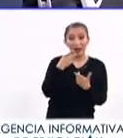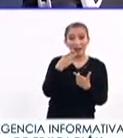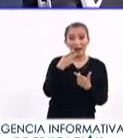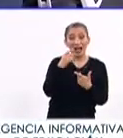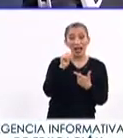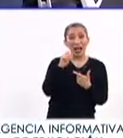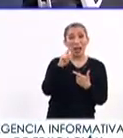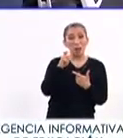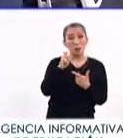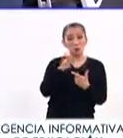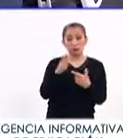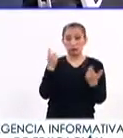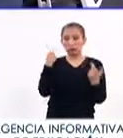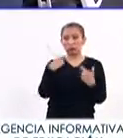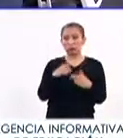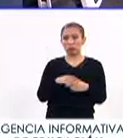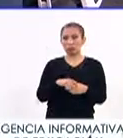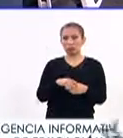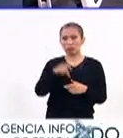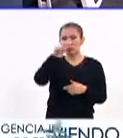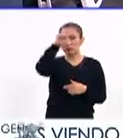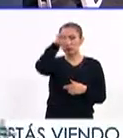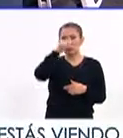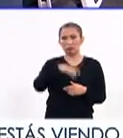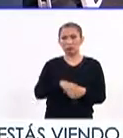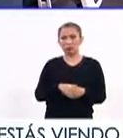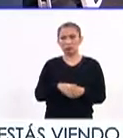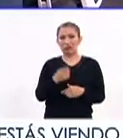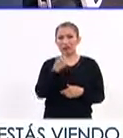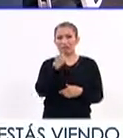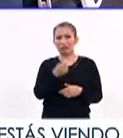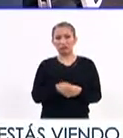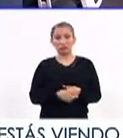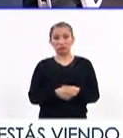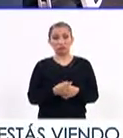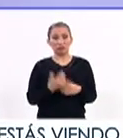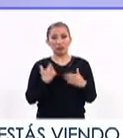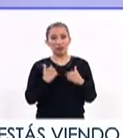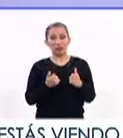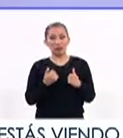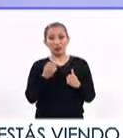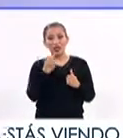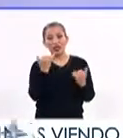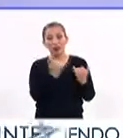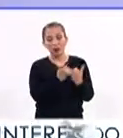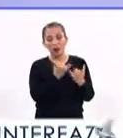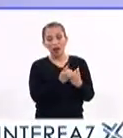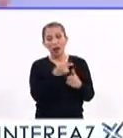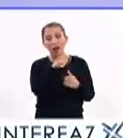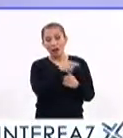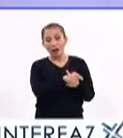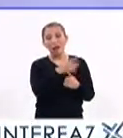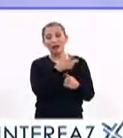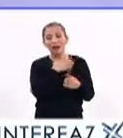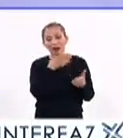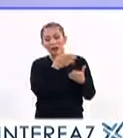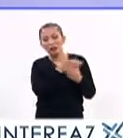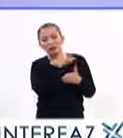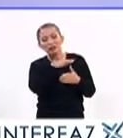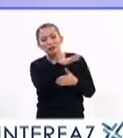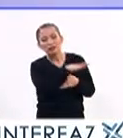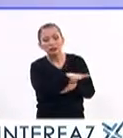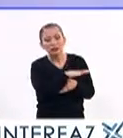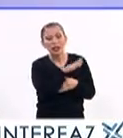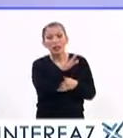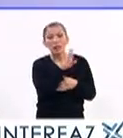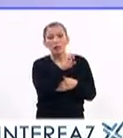de los albures, ¿no? Nos quedamos así como en el aire. ¿Qué dijo? Con el qué dijo. Y ella también se acerca a esa zona